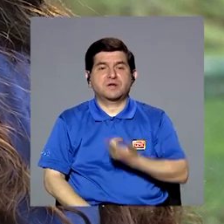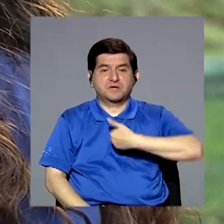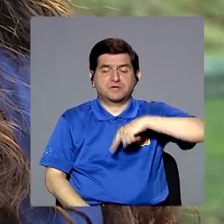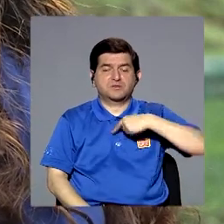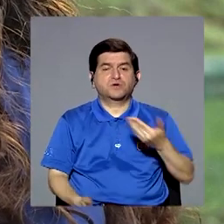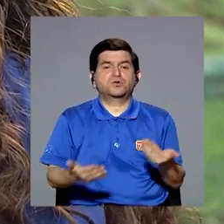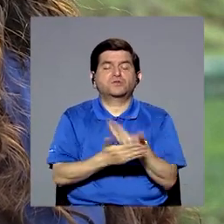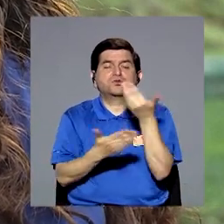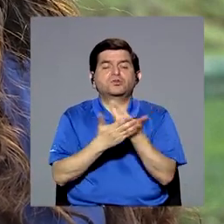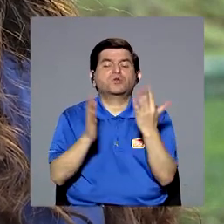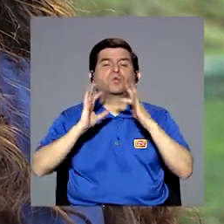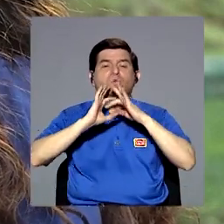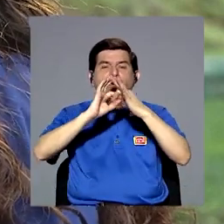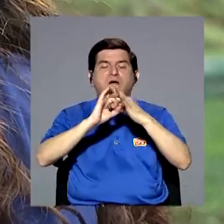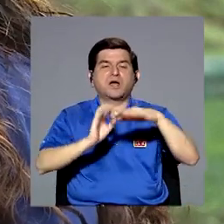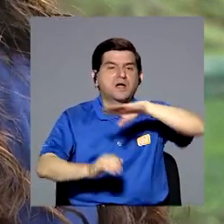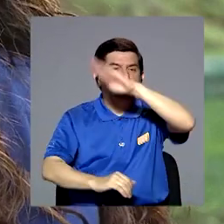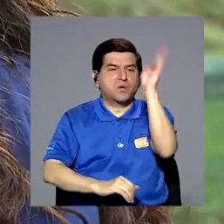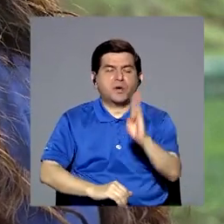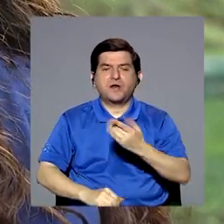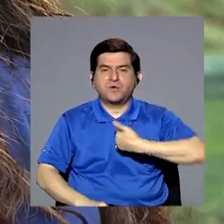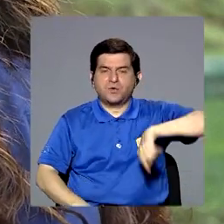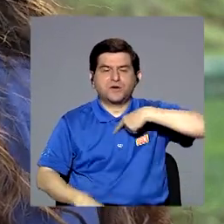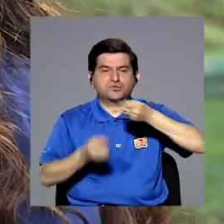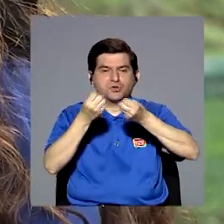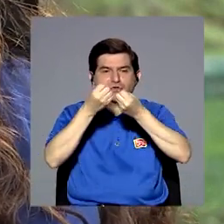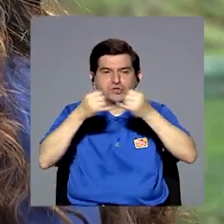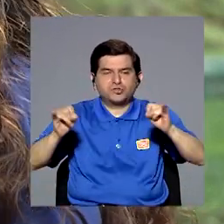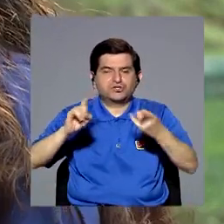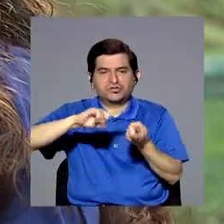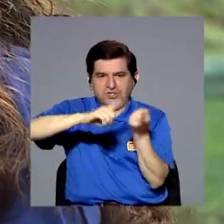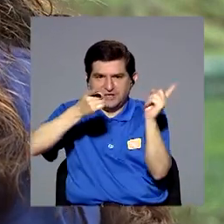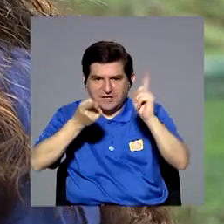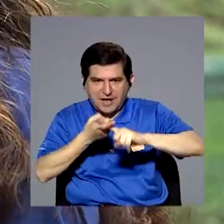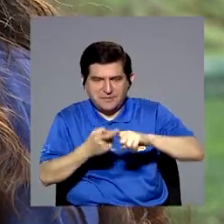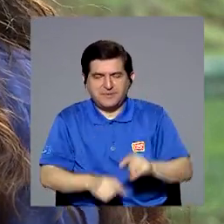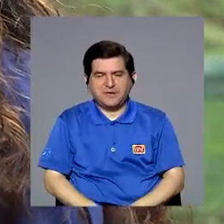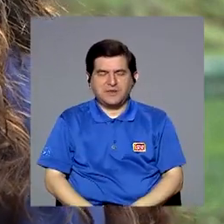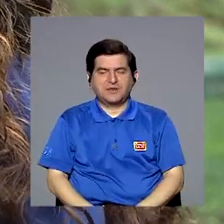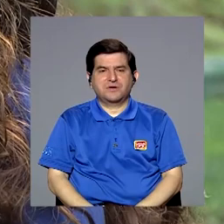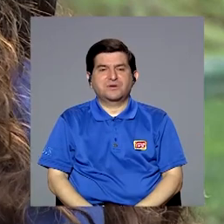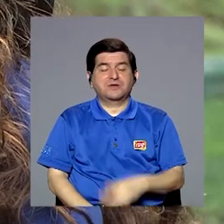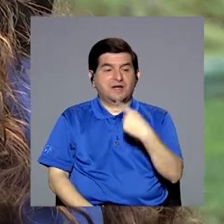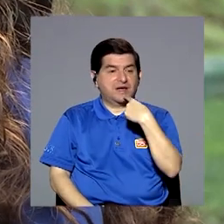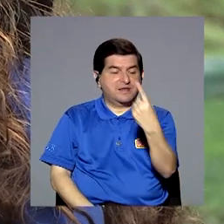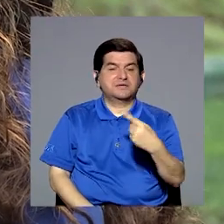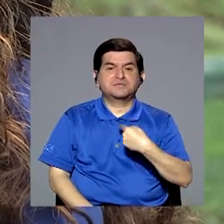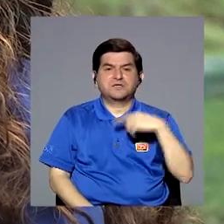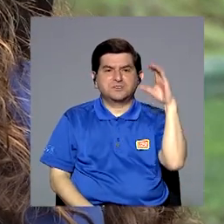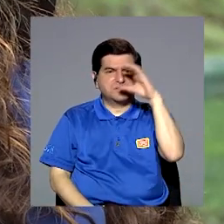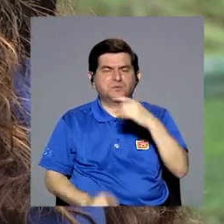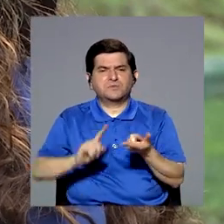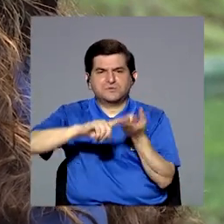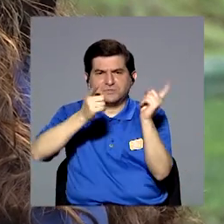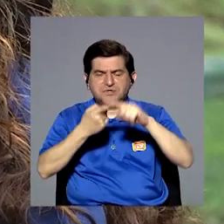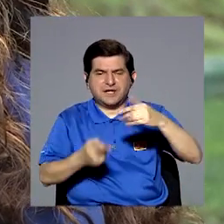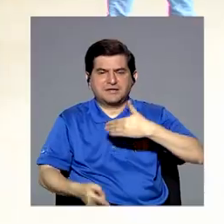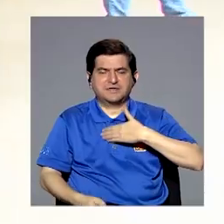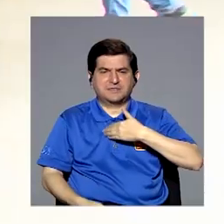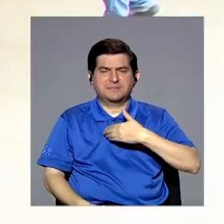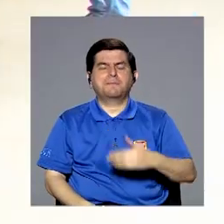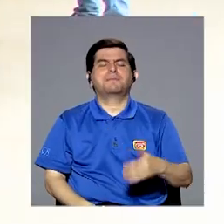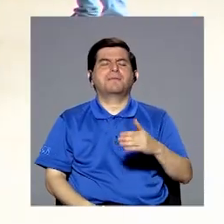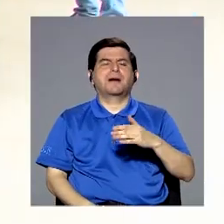hacer nuevas relaciones. Entonces nunca nos vamos a quedar sin amigos, simplemente redirigirme y decir, bueno, voy a buscar amigos que tengan